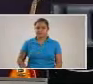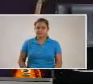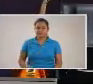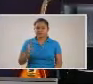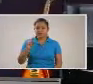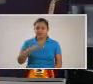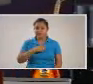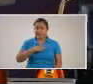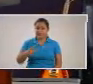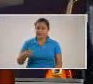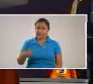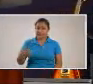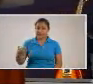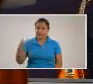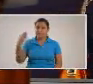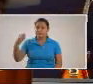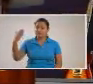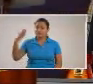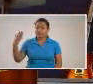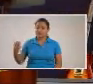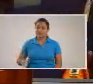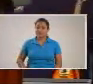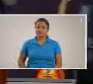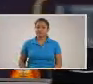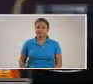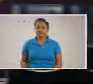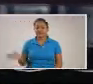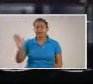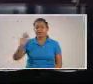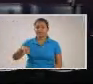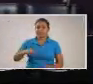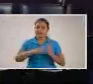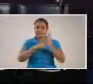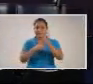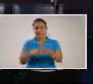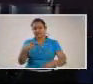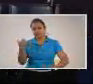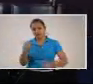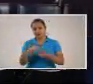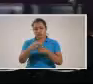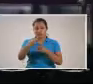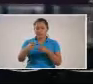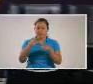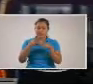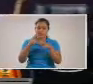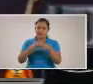las protestas, eso es Odessa. Después de Odessa aparece otra provincia llamada,